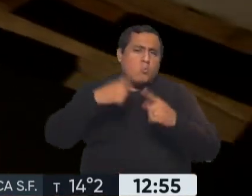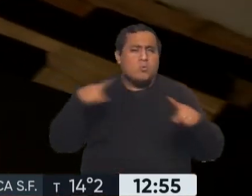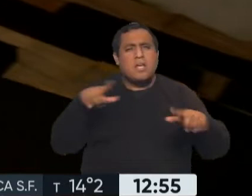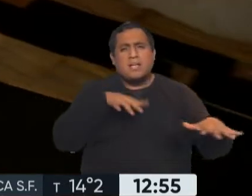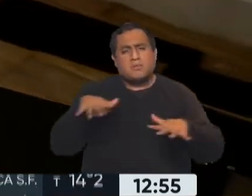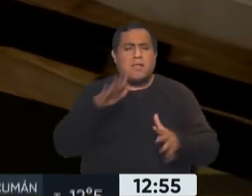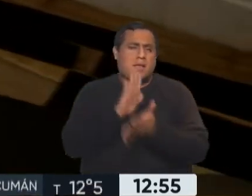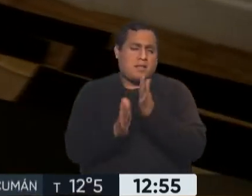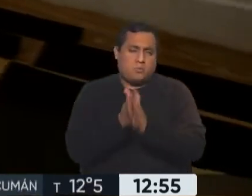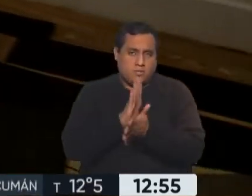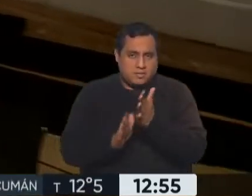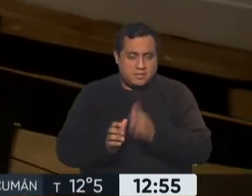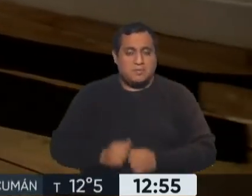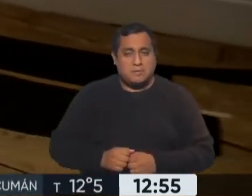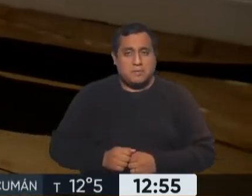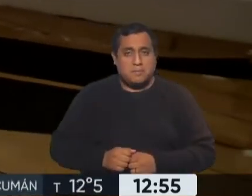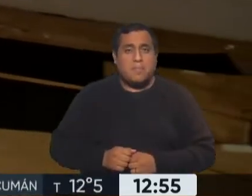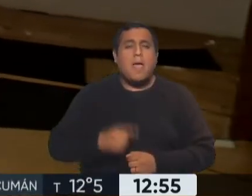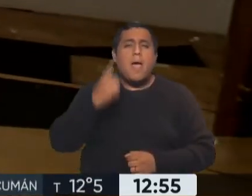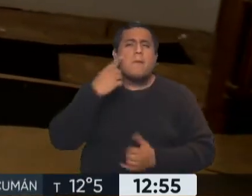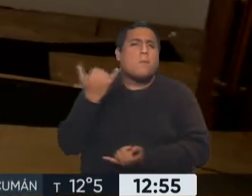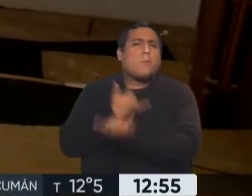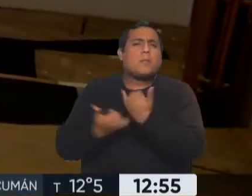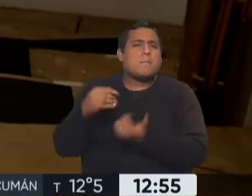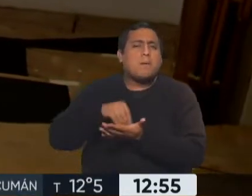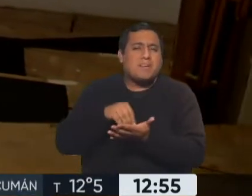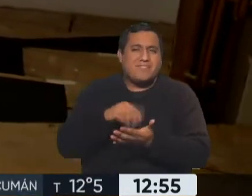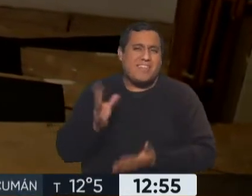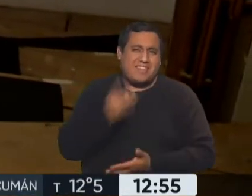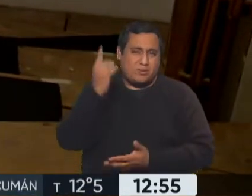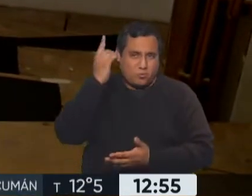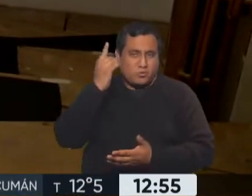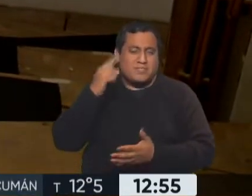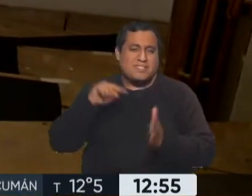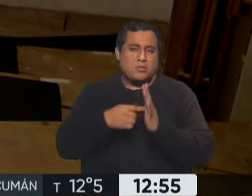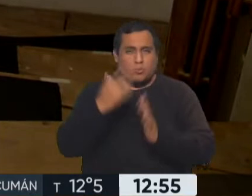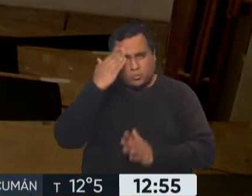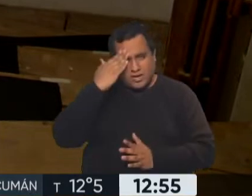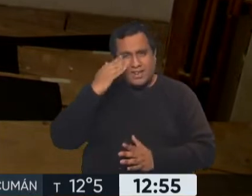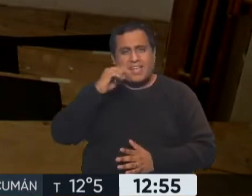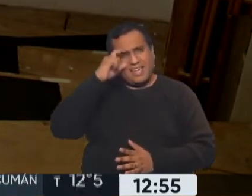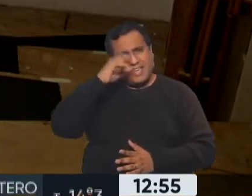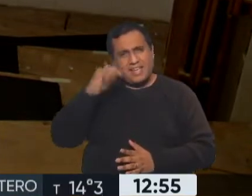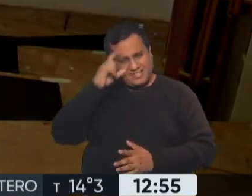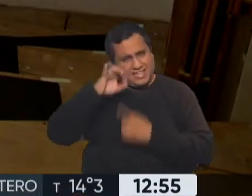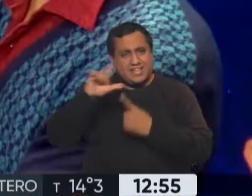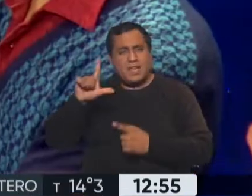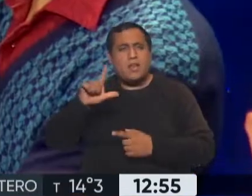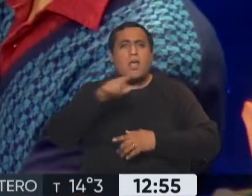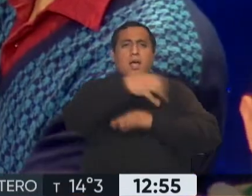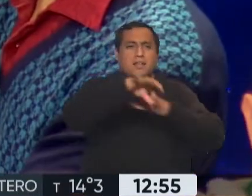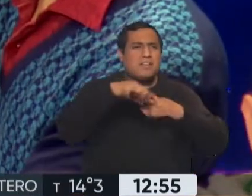siempre gratuitas. Hablamos, para que nos contara un poco más, con el director del Centro Cultural Ezequiel Grimson y con la arquitecta a cargo de